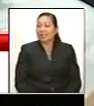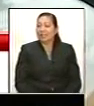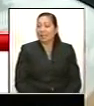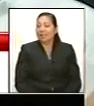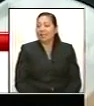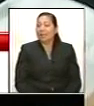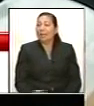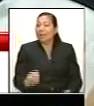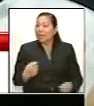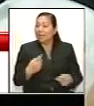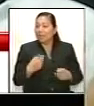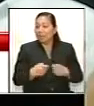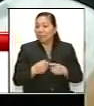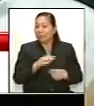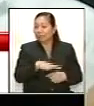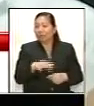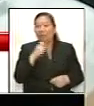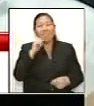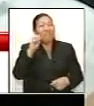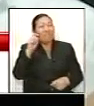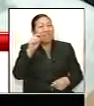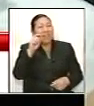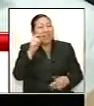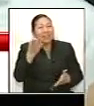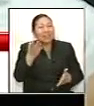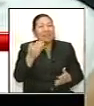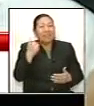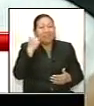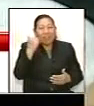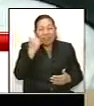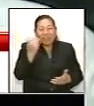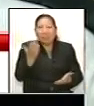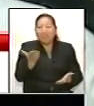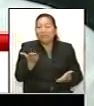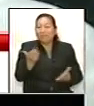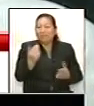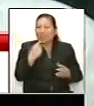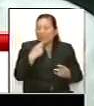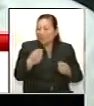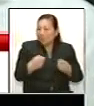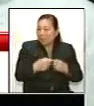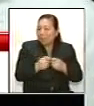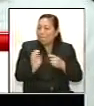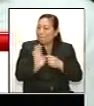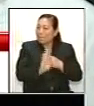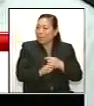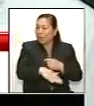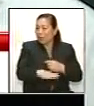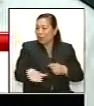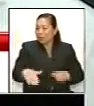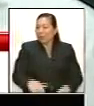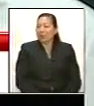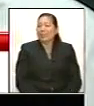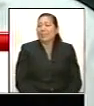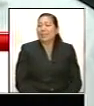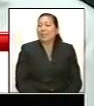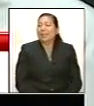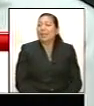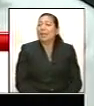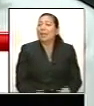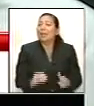es la pornografía infantil, ¿no? Porque tenemos un departamento de ciberprotección de niños y